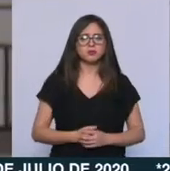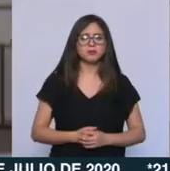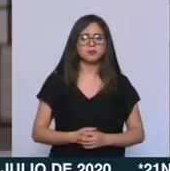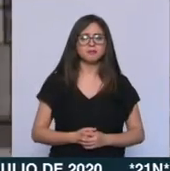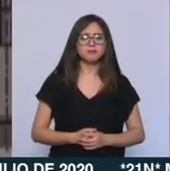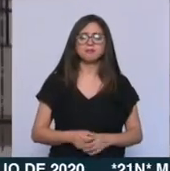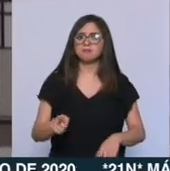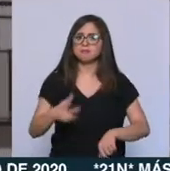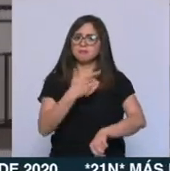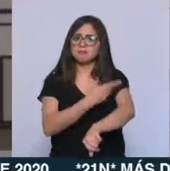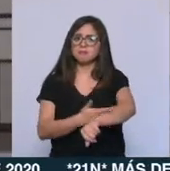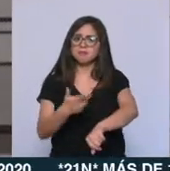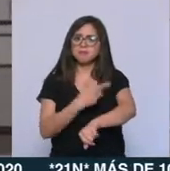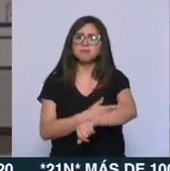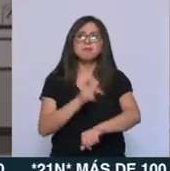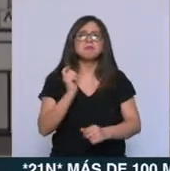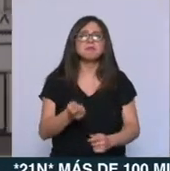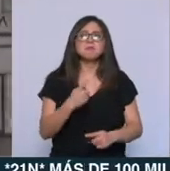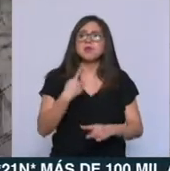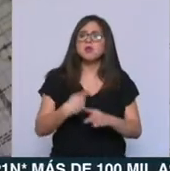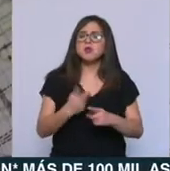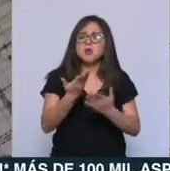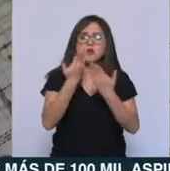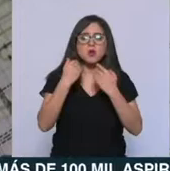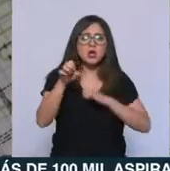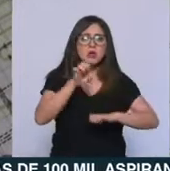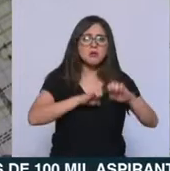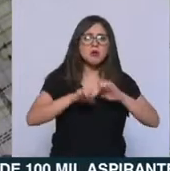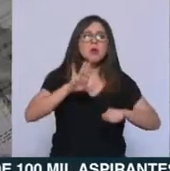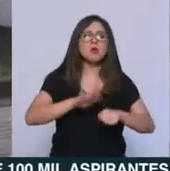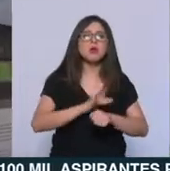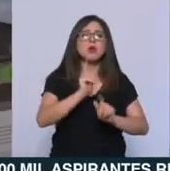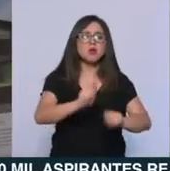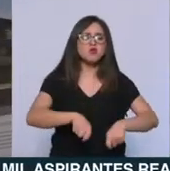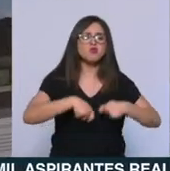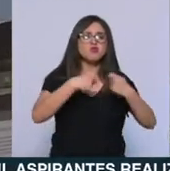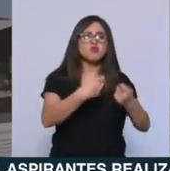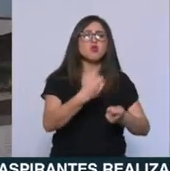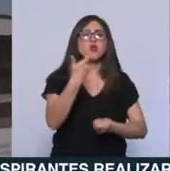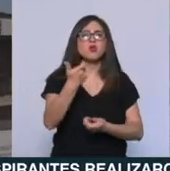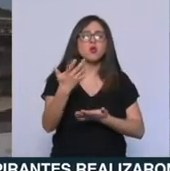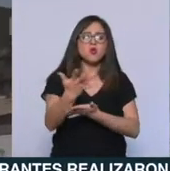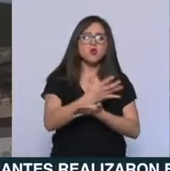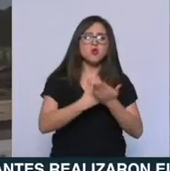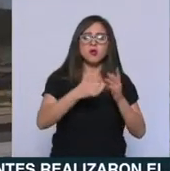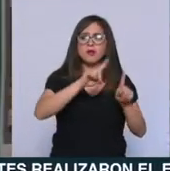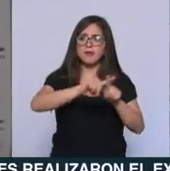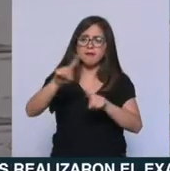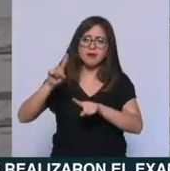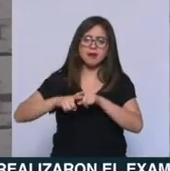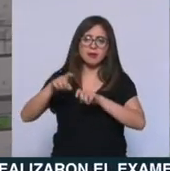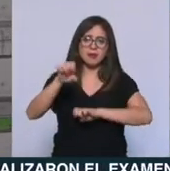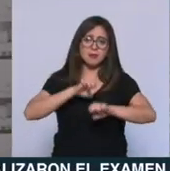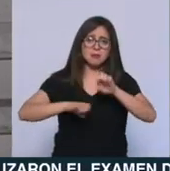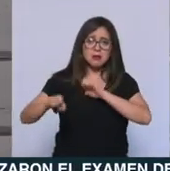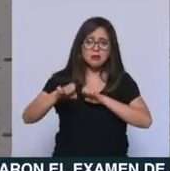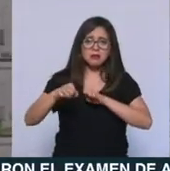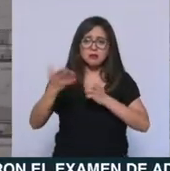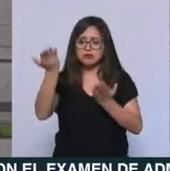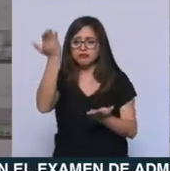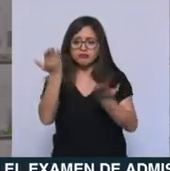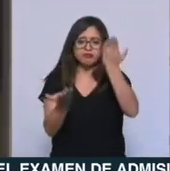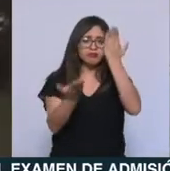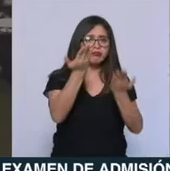La licitación se declaró desierta debido a que las diferencias de las ofertas de recursos de las empresas finalistas era muy